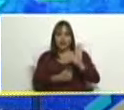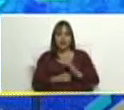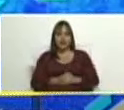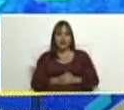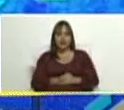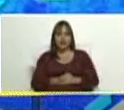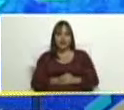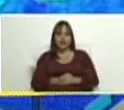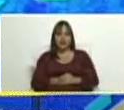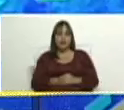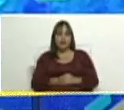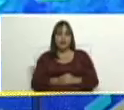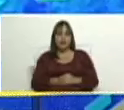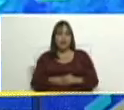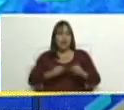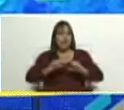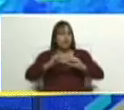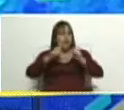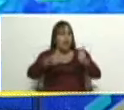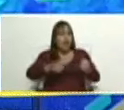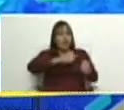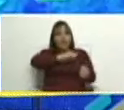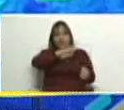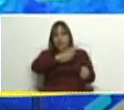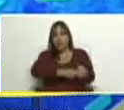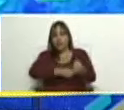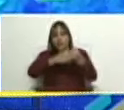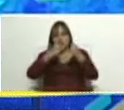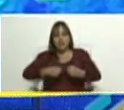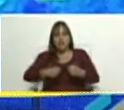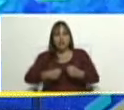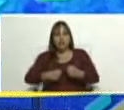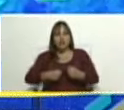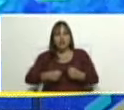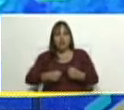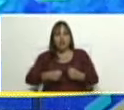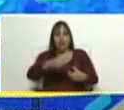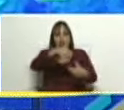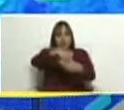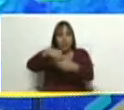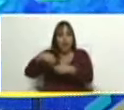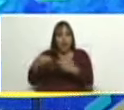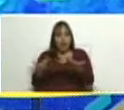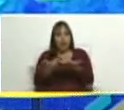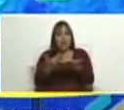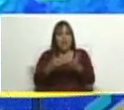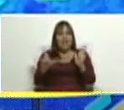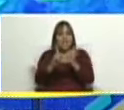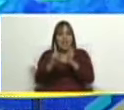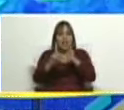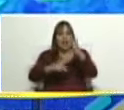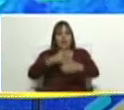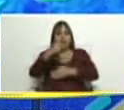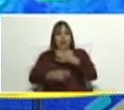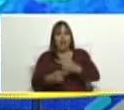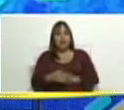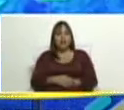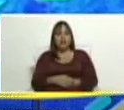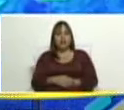lanzar con fuerza en todas las escuelas y liceos el programa